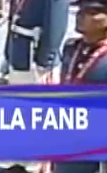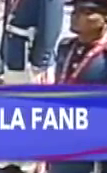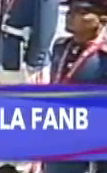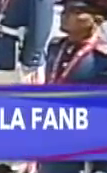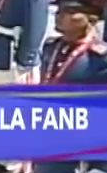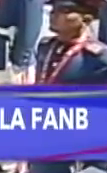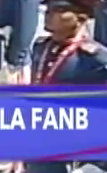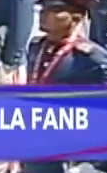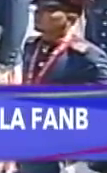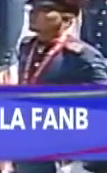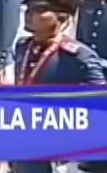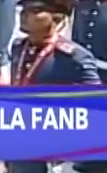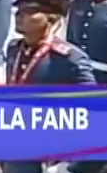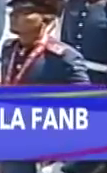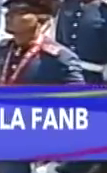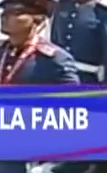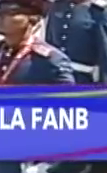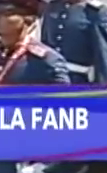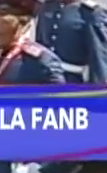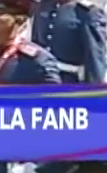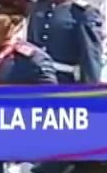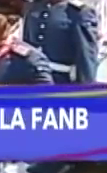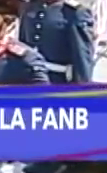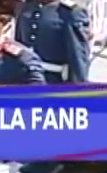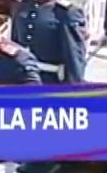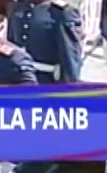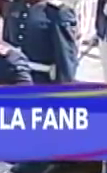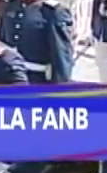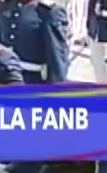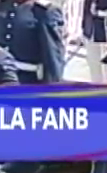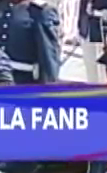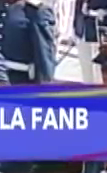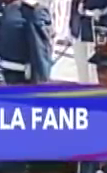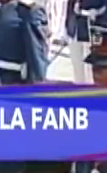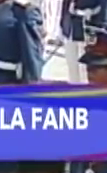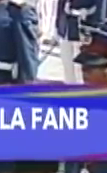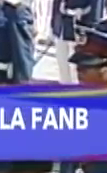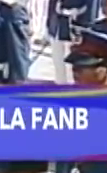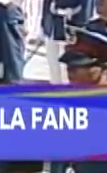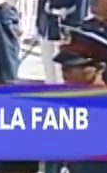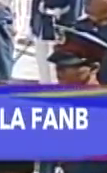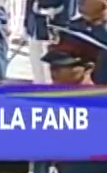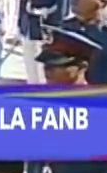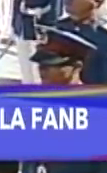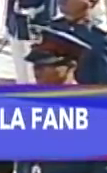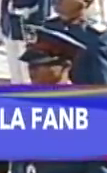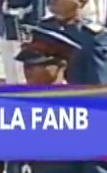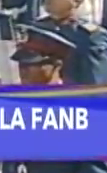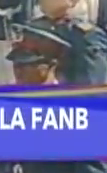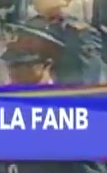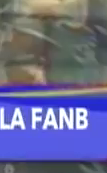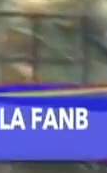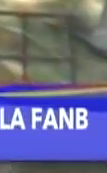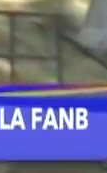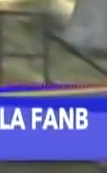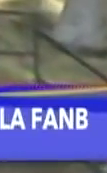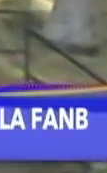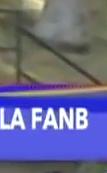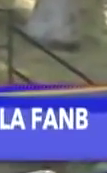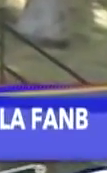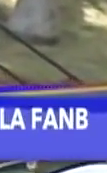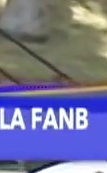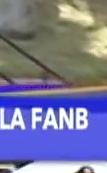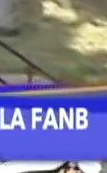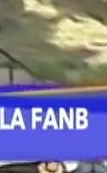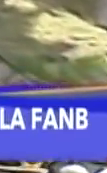Agrupación de parada conformada por 1.896 oficiales cadetes de la Universidad Militar Bolivariana,